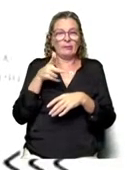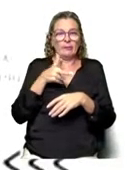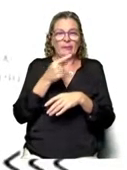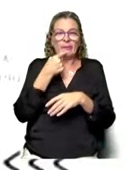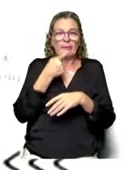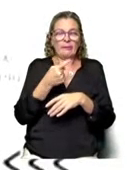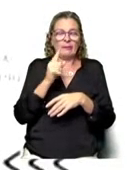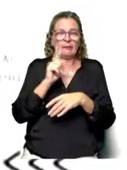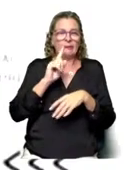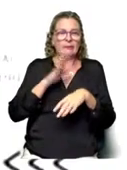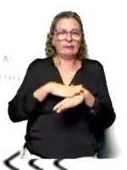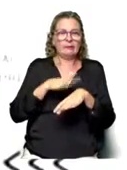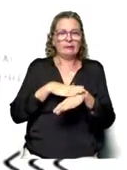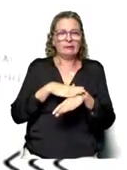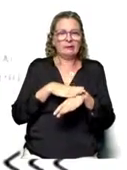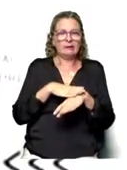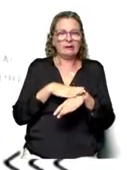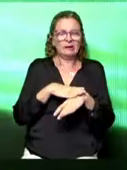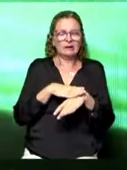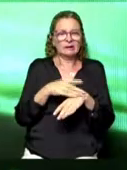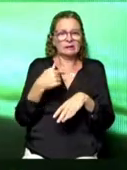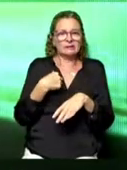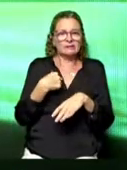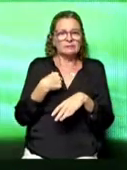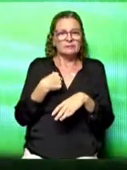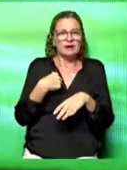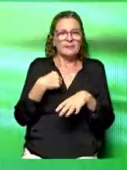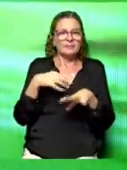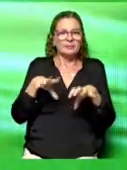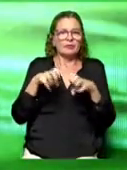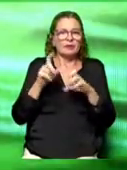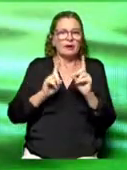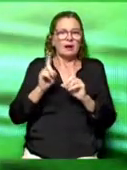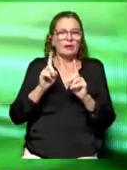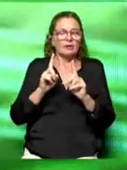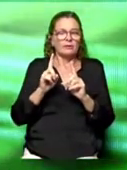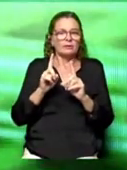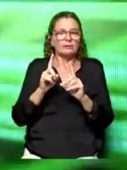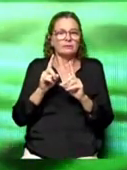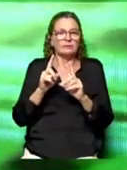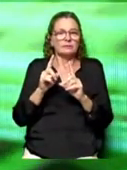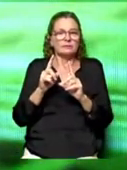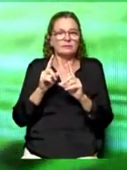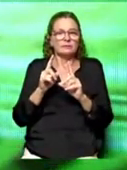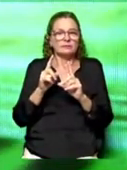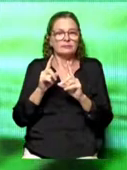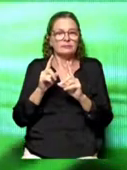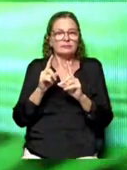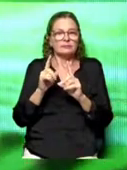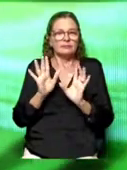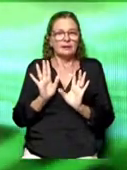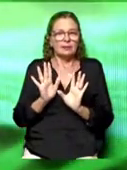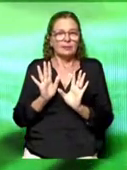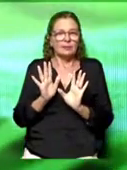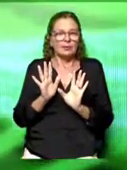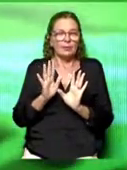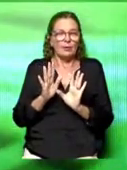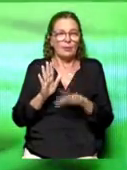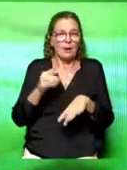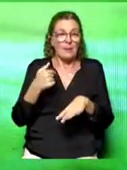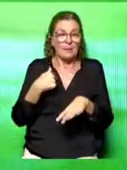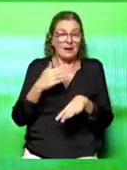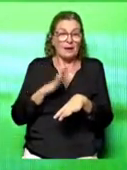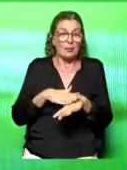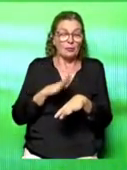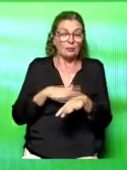que no es responsable. Me tocó vivir una injusticia en cuanto a que se me responsabilizó